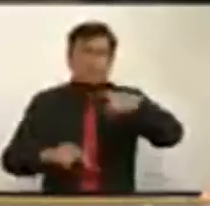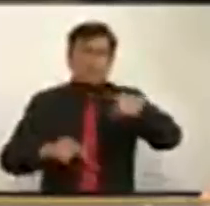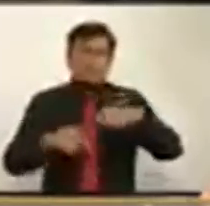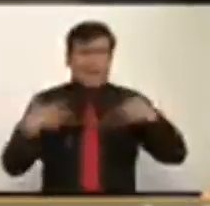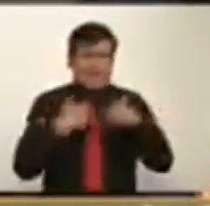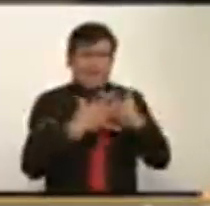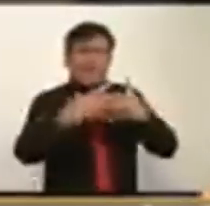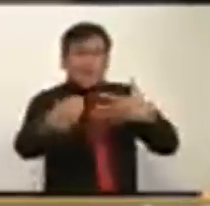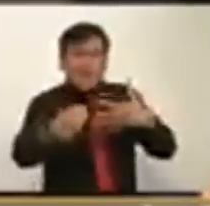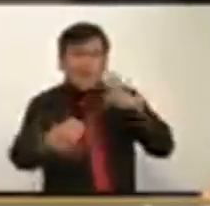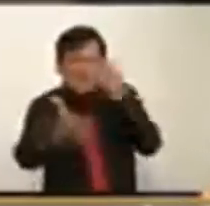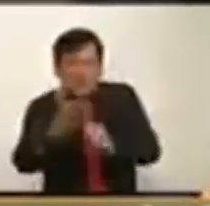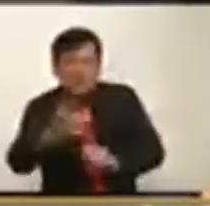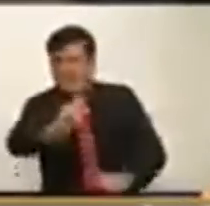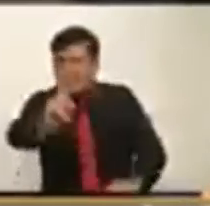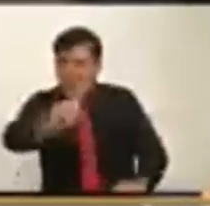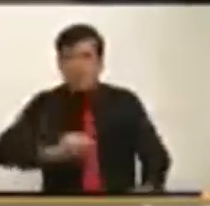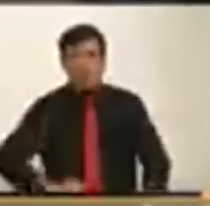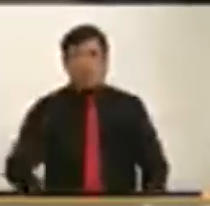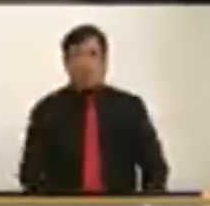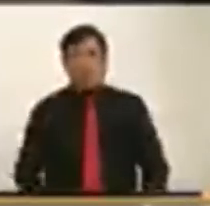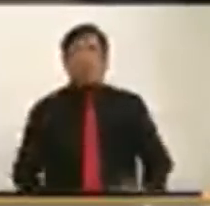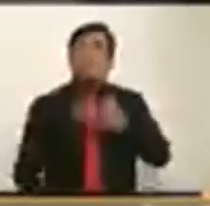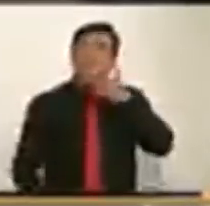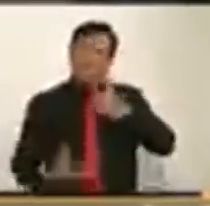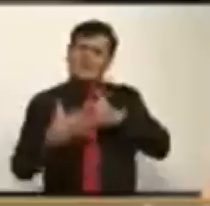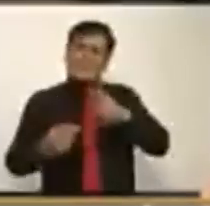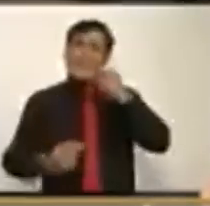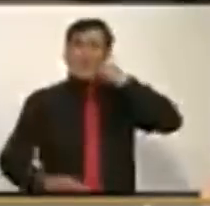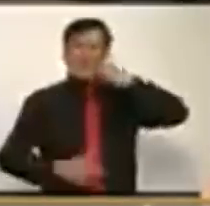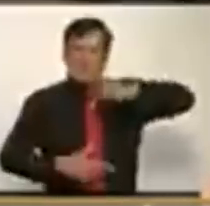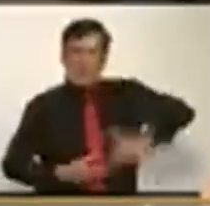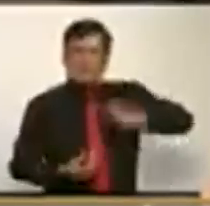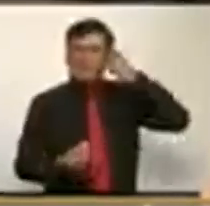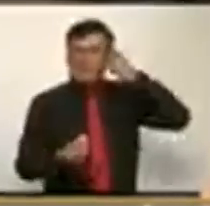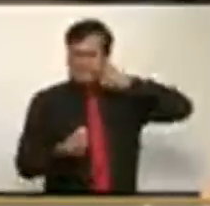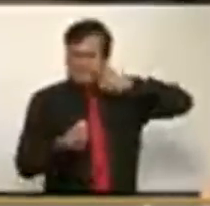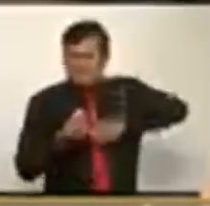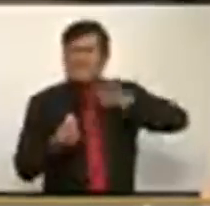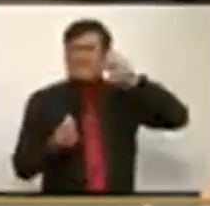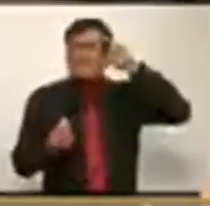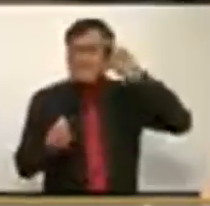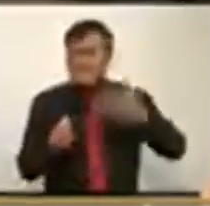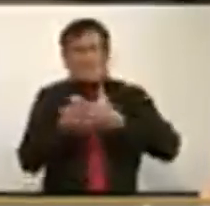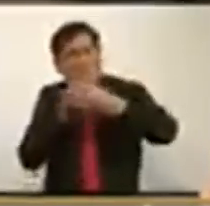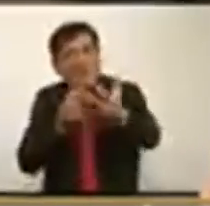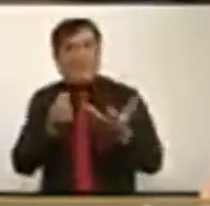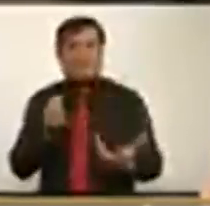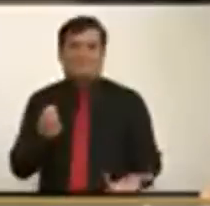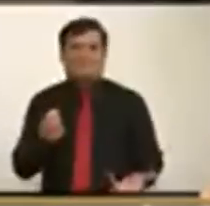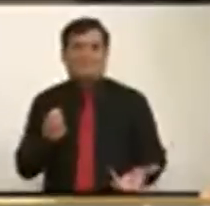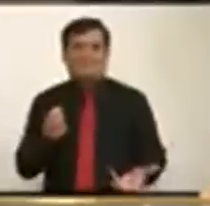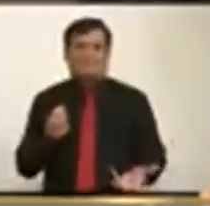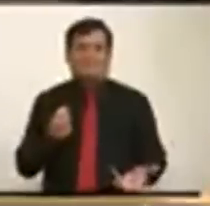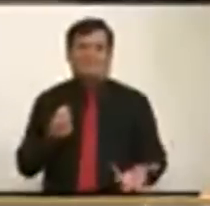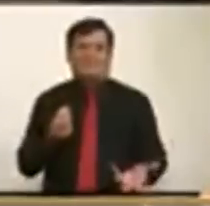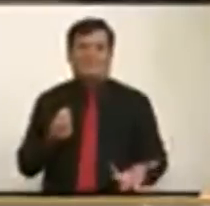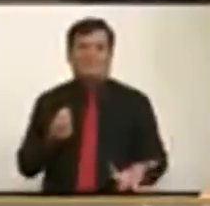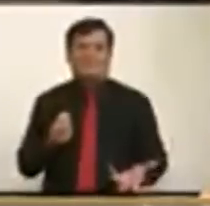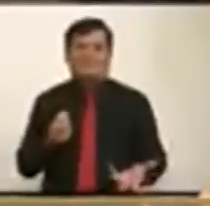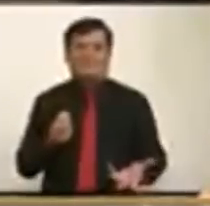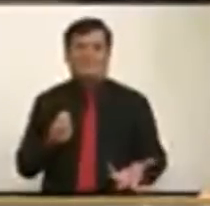bruta. Inviten a Colombia la humanidad inteligente. Si invitan a Colombia a